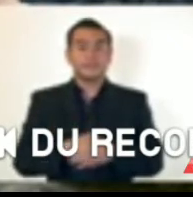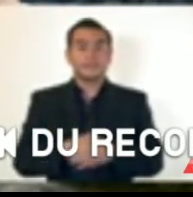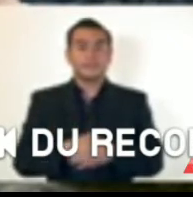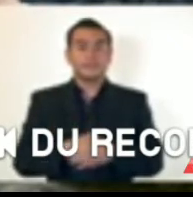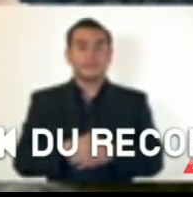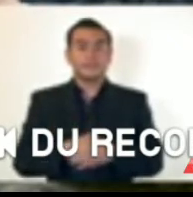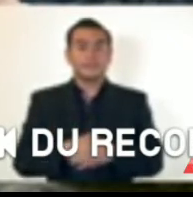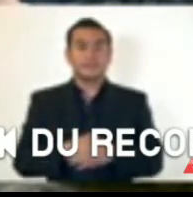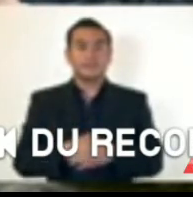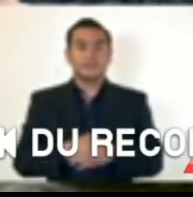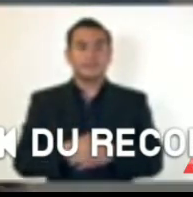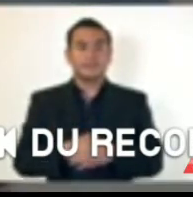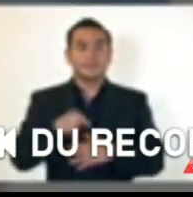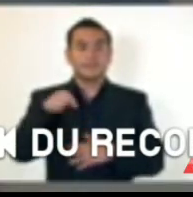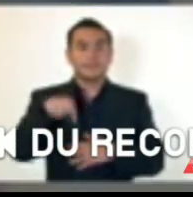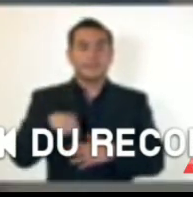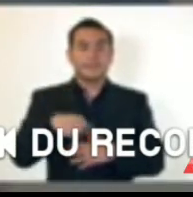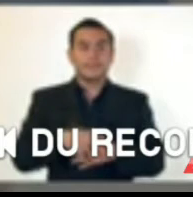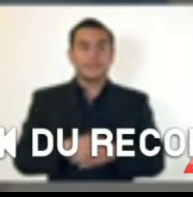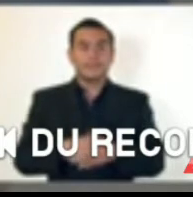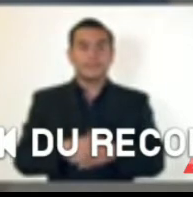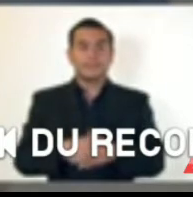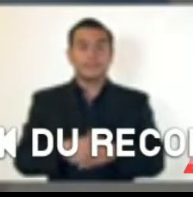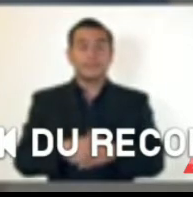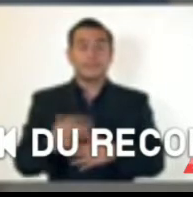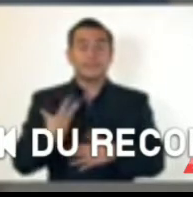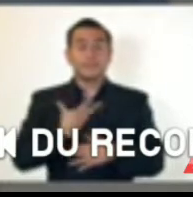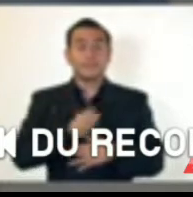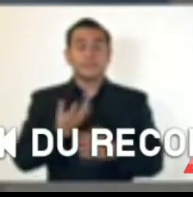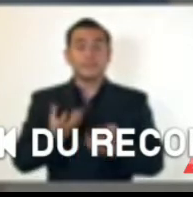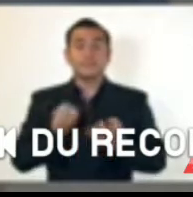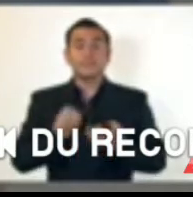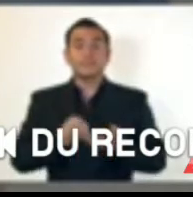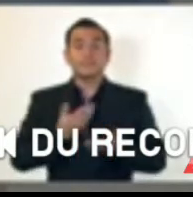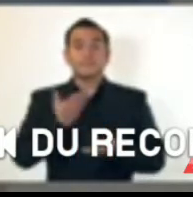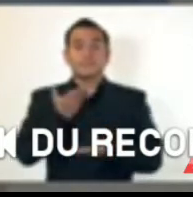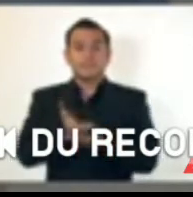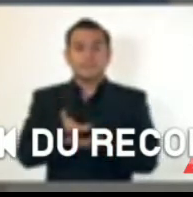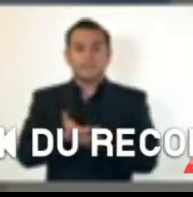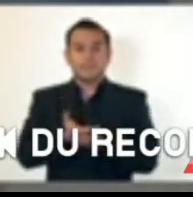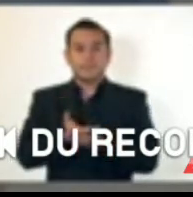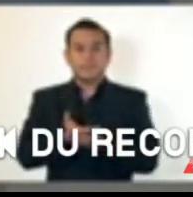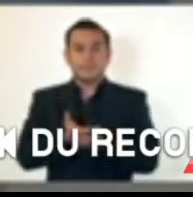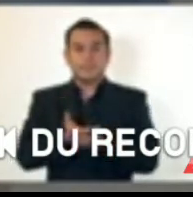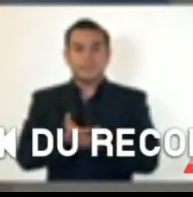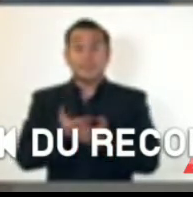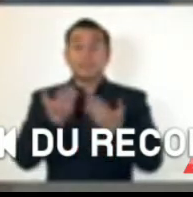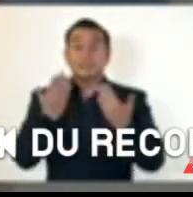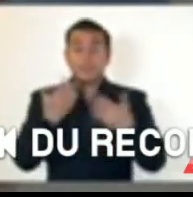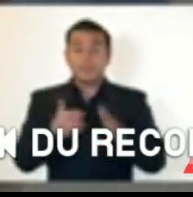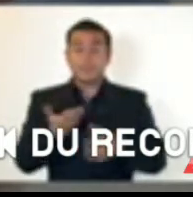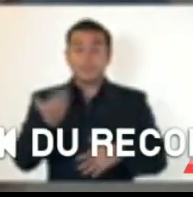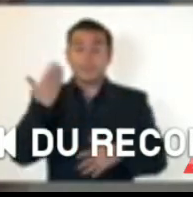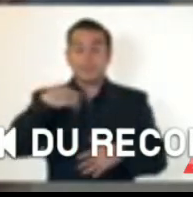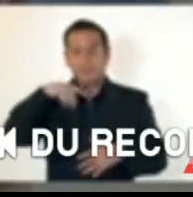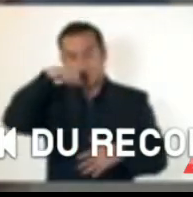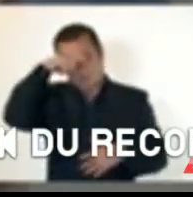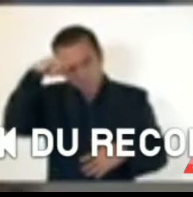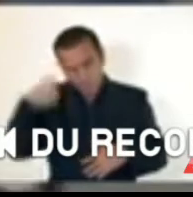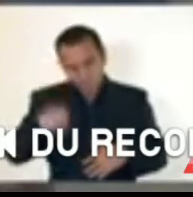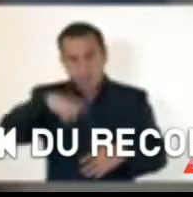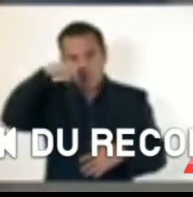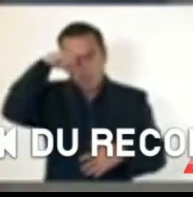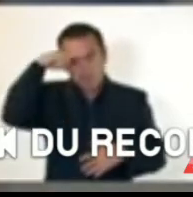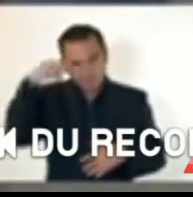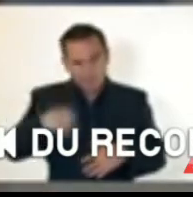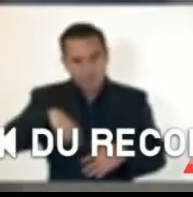en serio que da vergüenza. Ahora, da vergüenza. Nosotros queremos plantear algo que hemos estado trabajando muy duro,